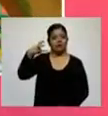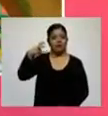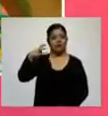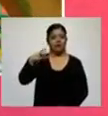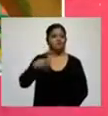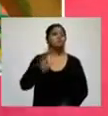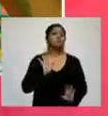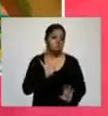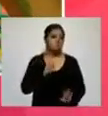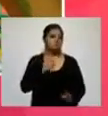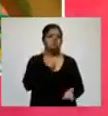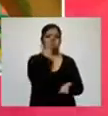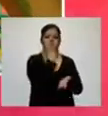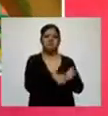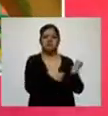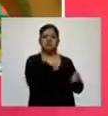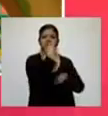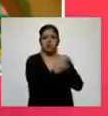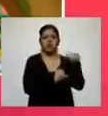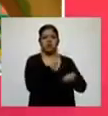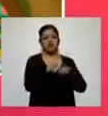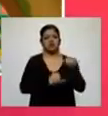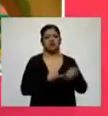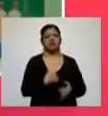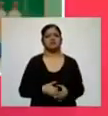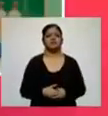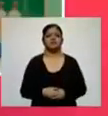Bueno, compraré unos juguetes.